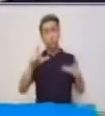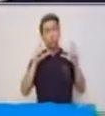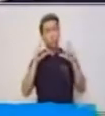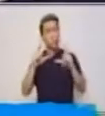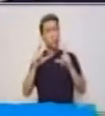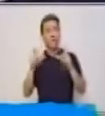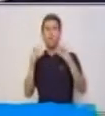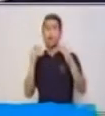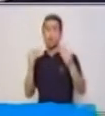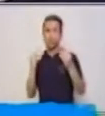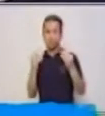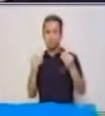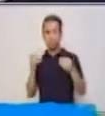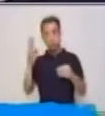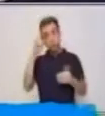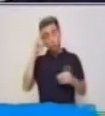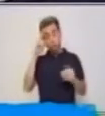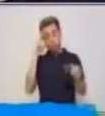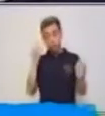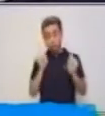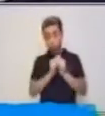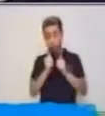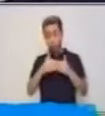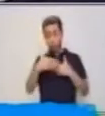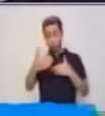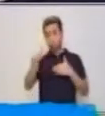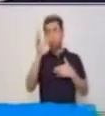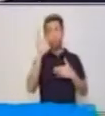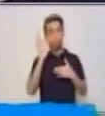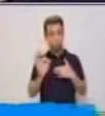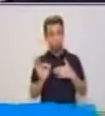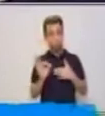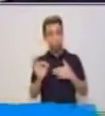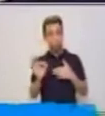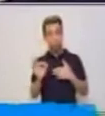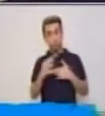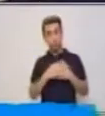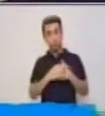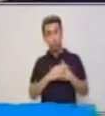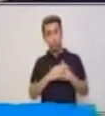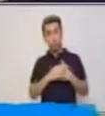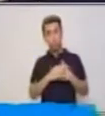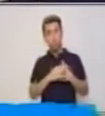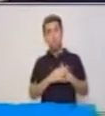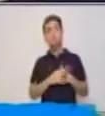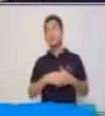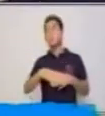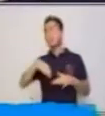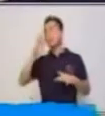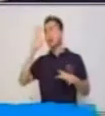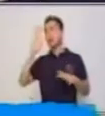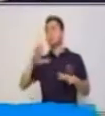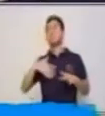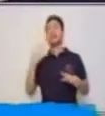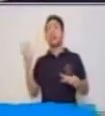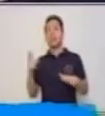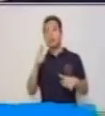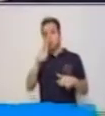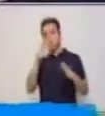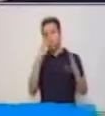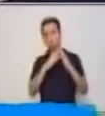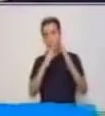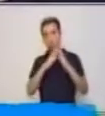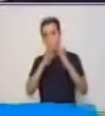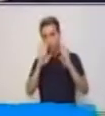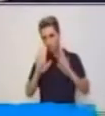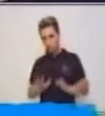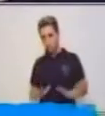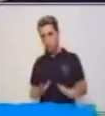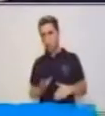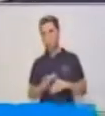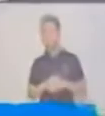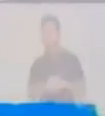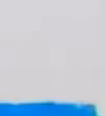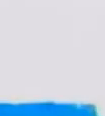recuérdense que juntos saldremos adelante y sobre todo, quédense en casa.